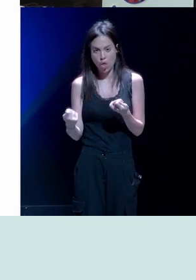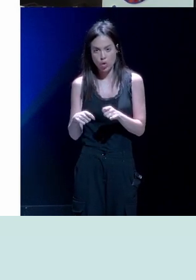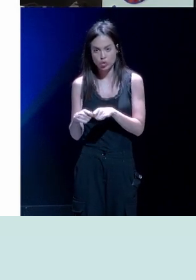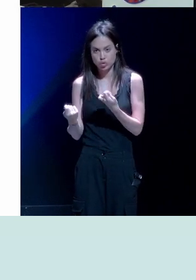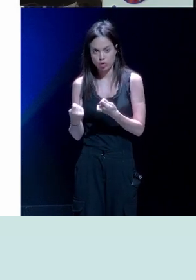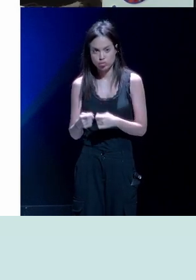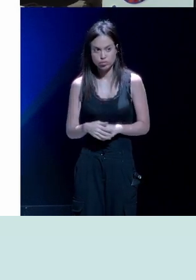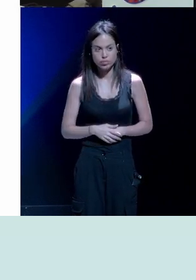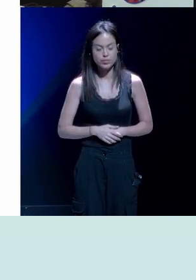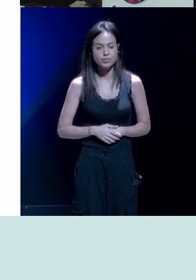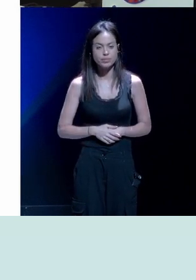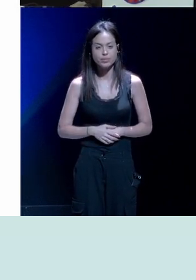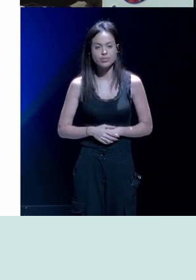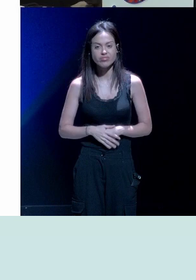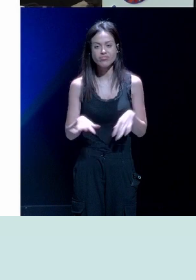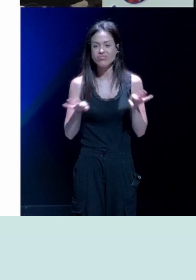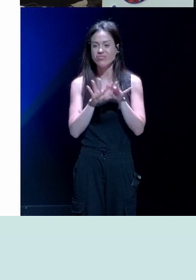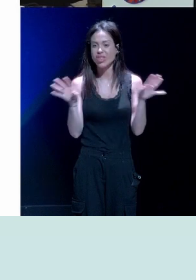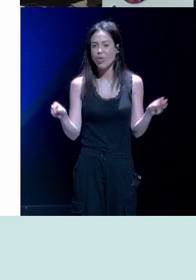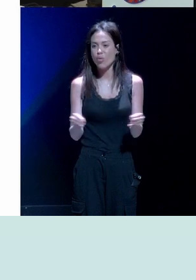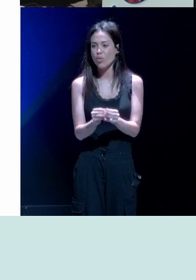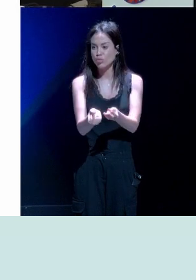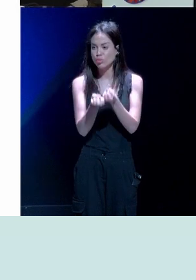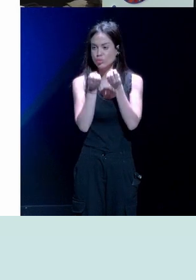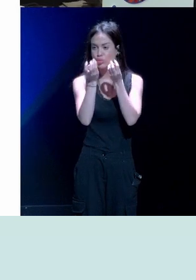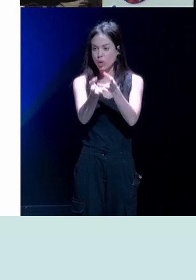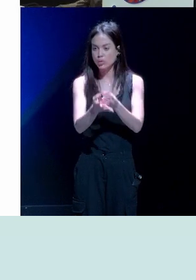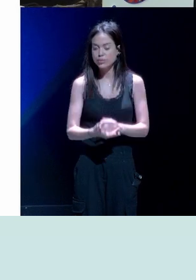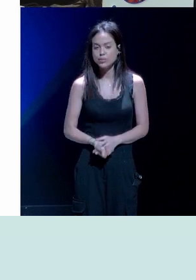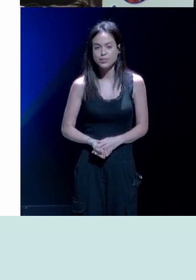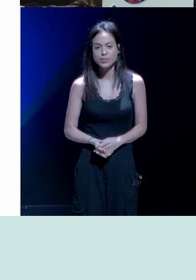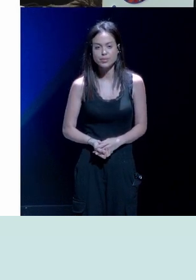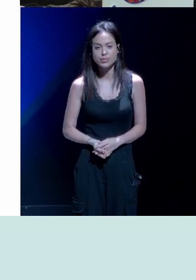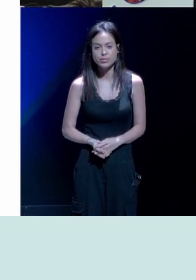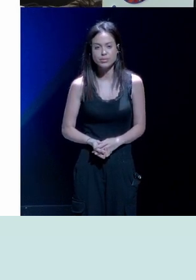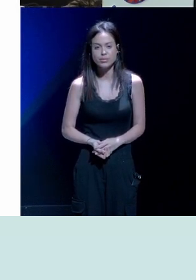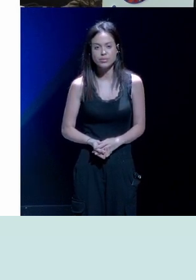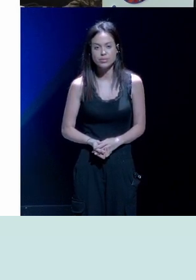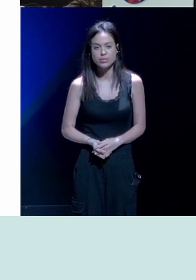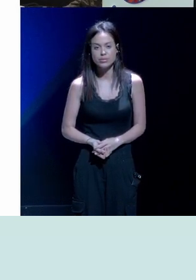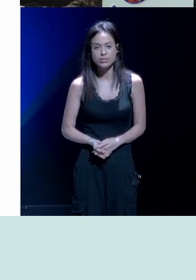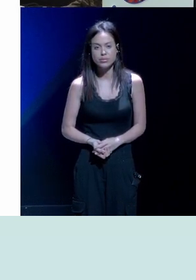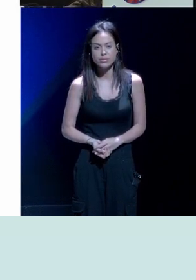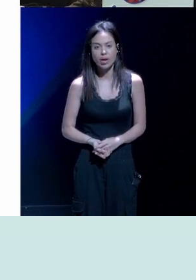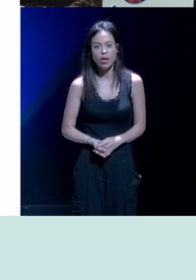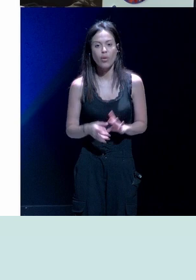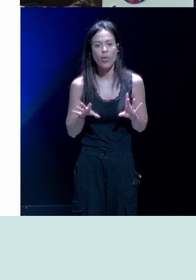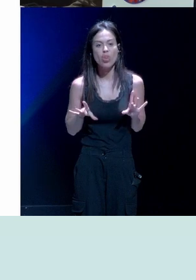¿Qué conclusiones podemos extraer en relación a la intervención social?